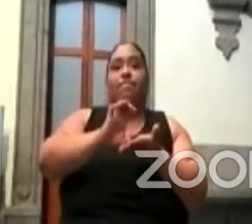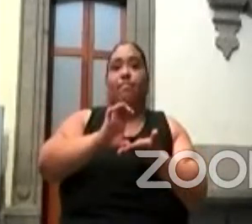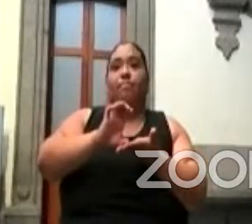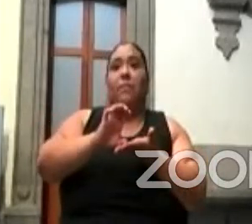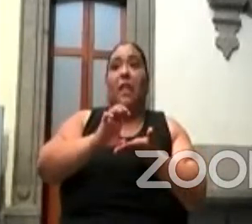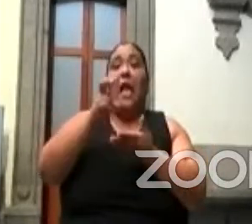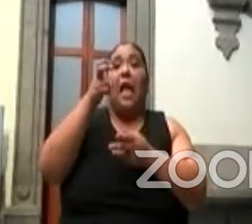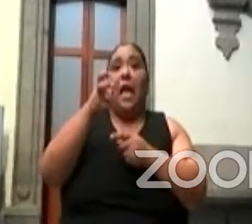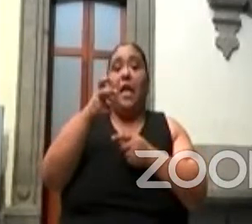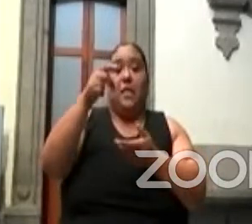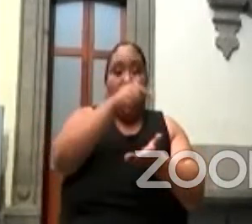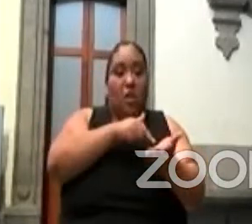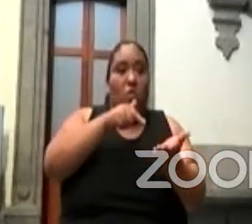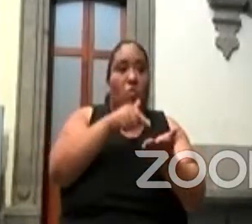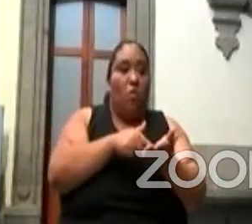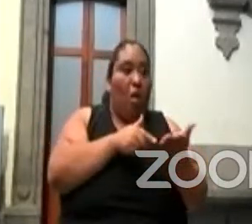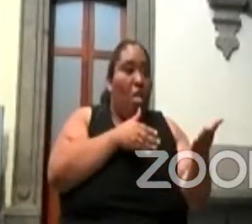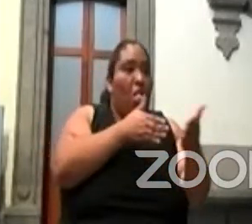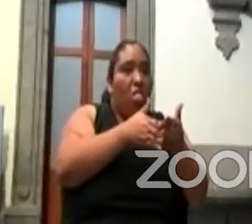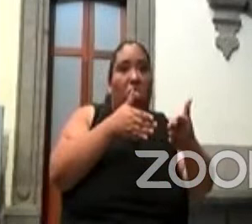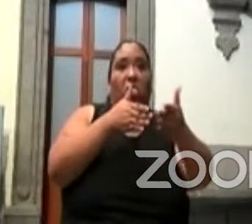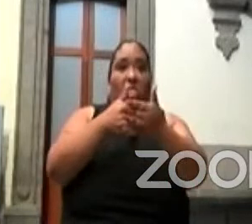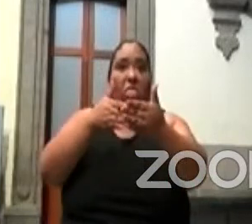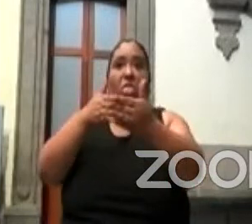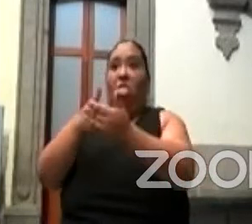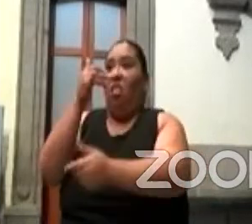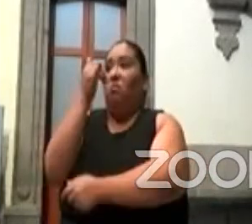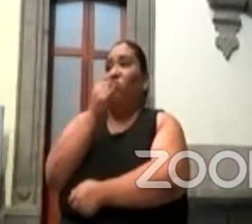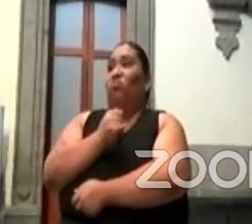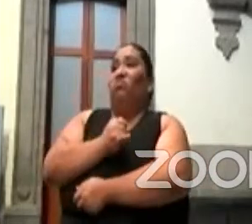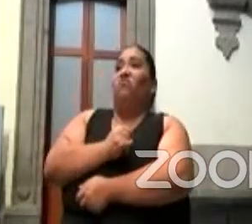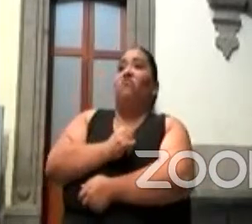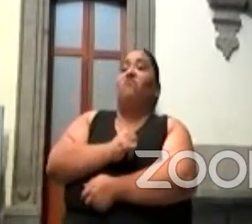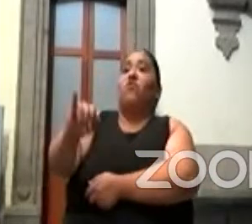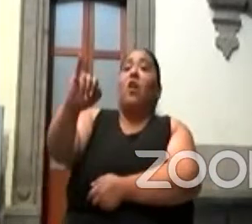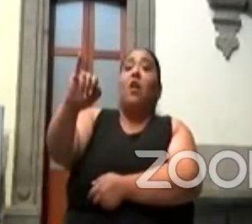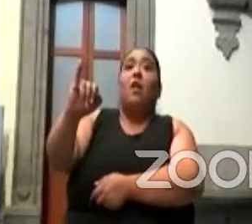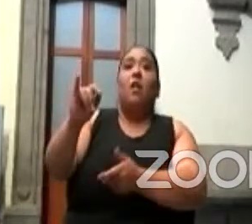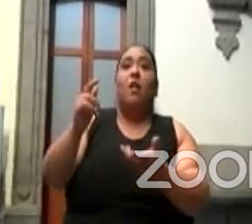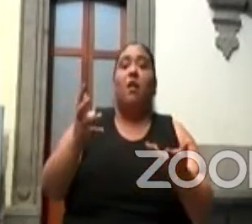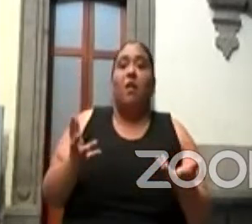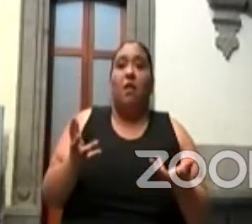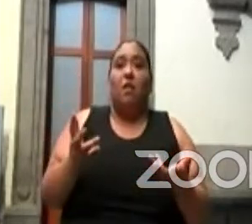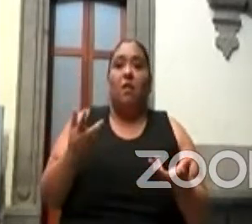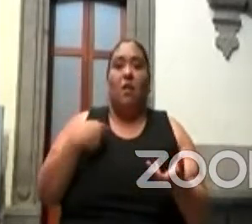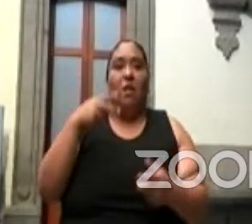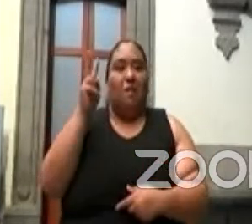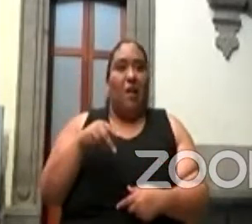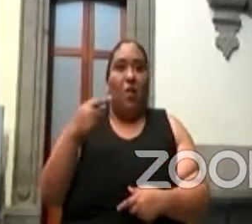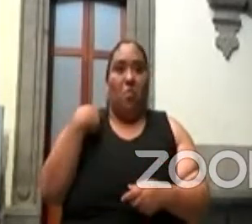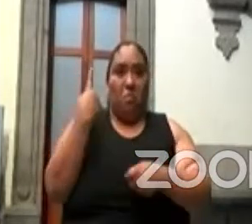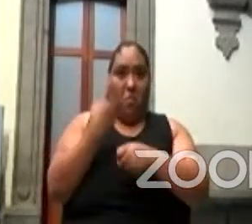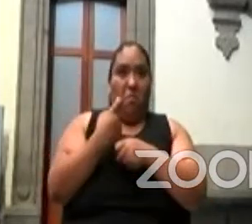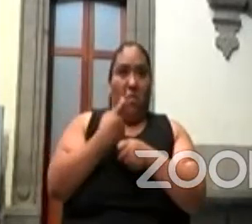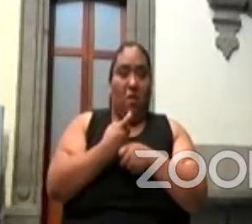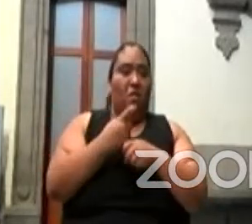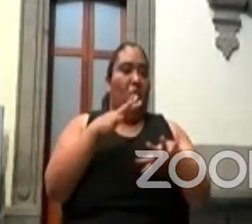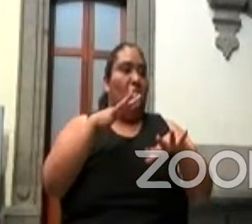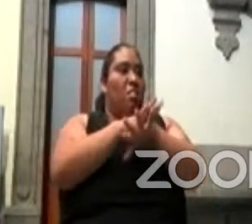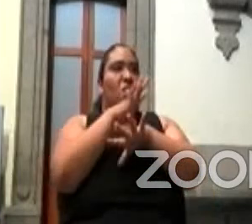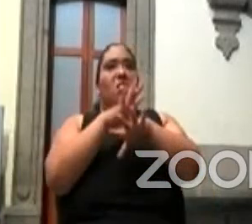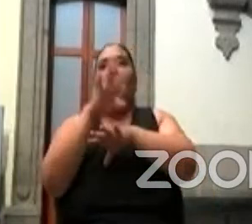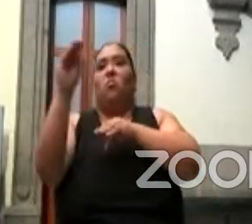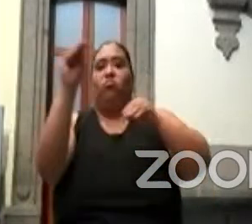ese lugar estaba inaccesible, muy lejos, ¿verdad? Y lo primero que hicimos fue cambiarnos, empezar las